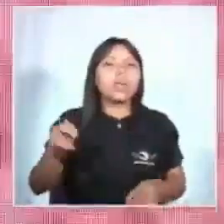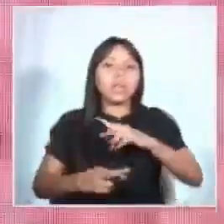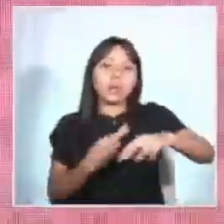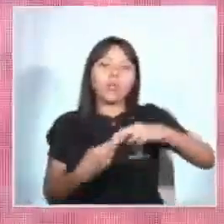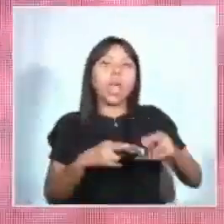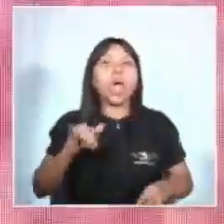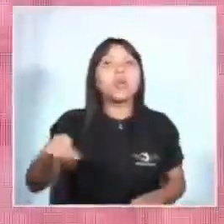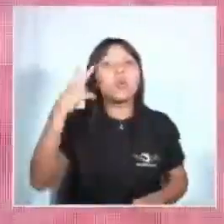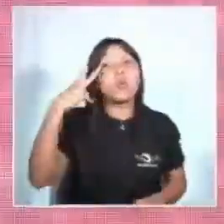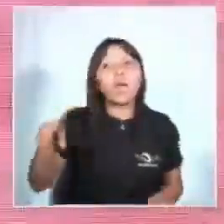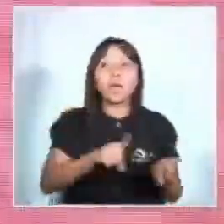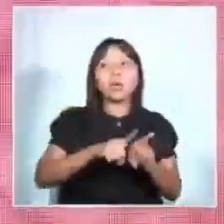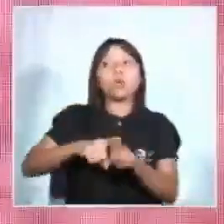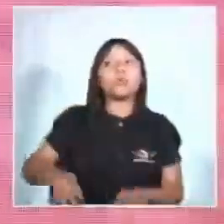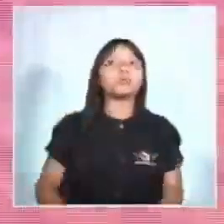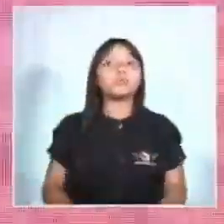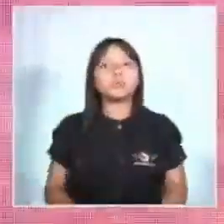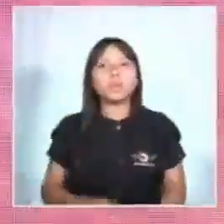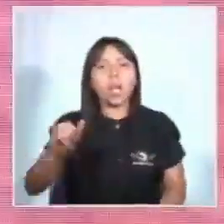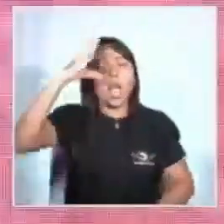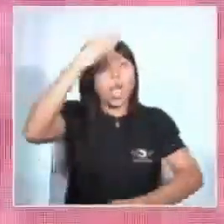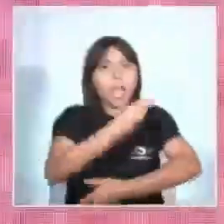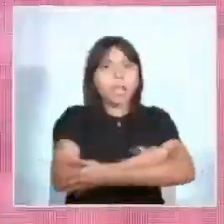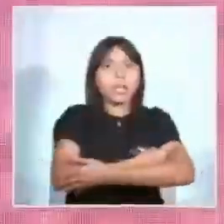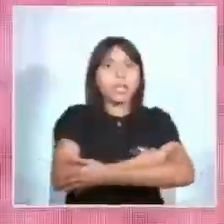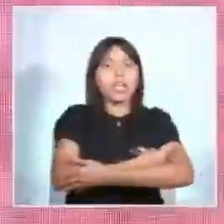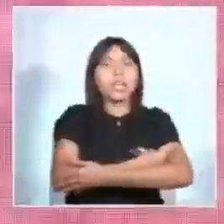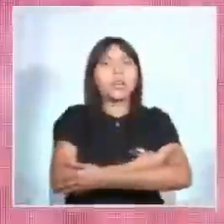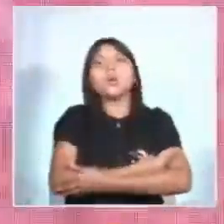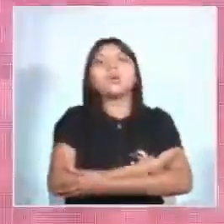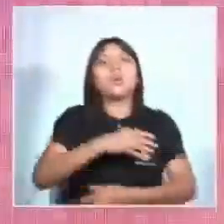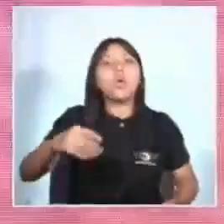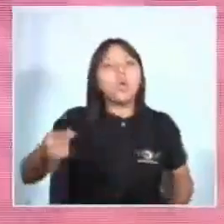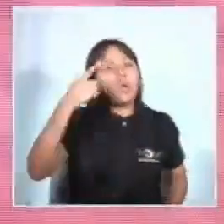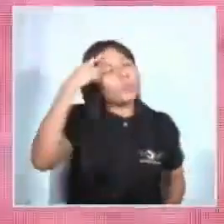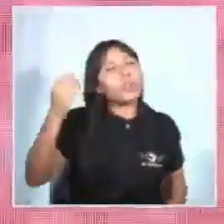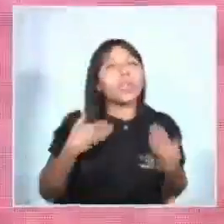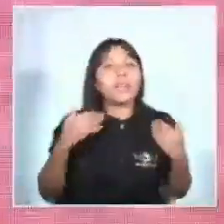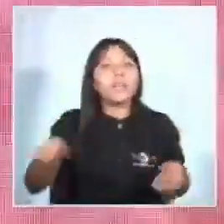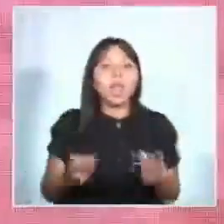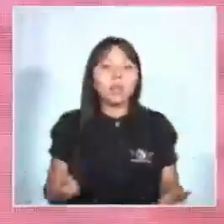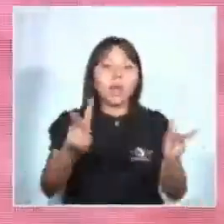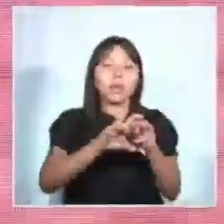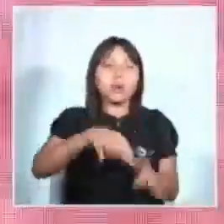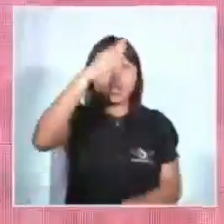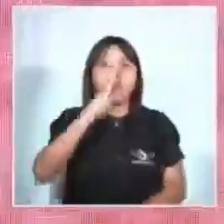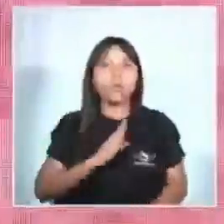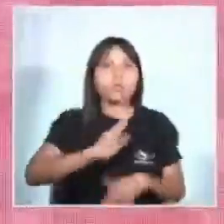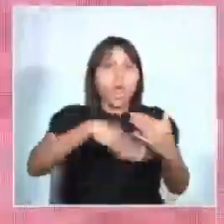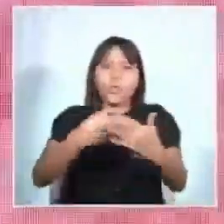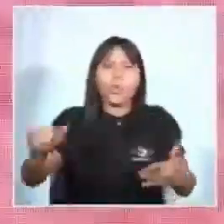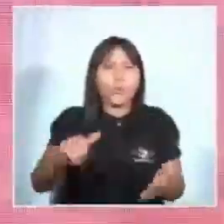como insignificante. El hijo, porque porta el valor de Dios, todo lo que